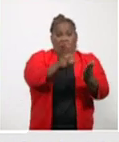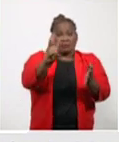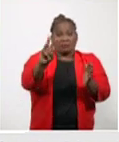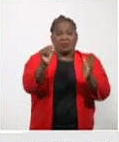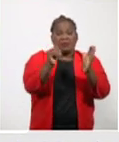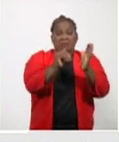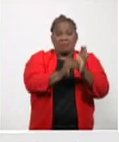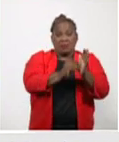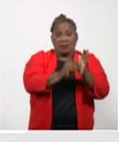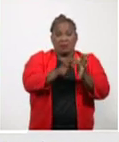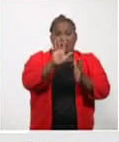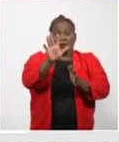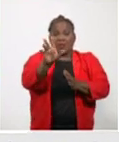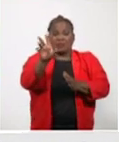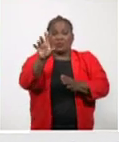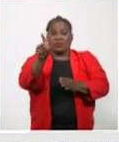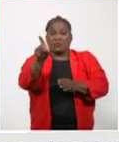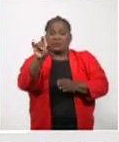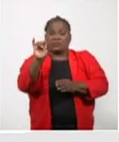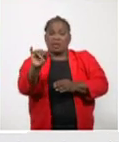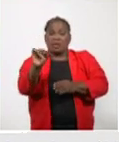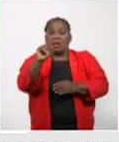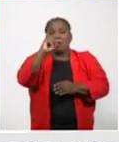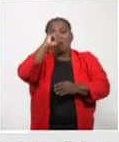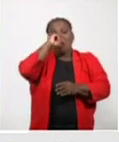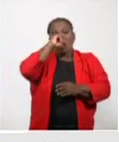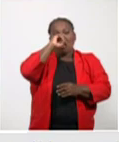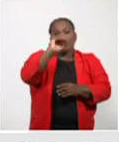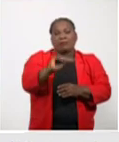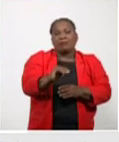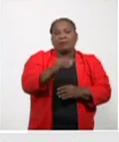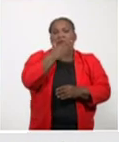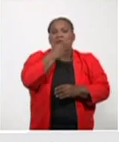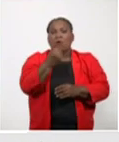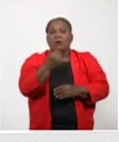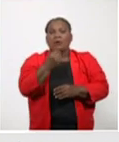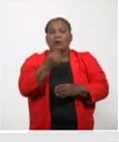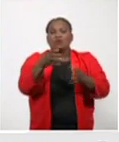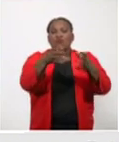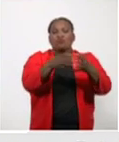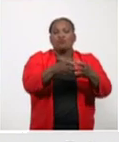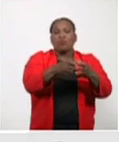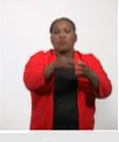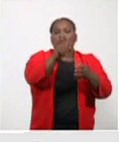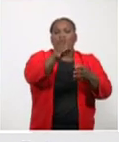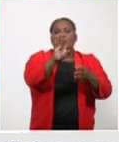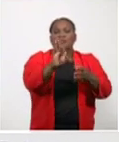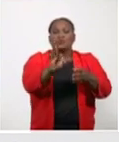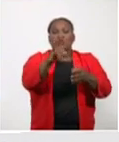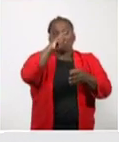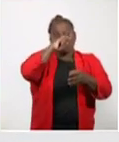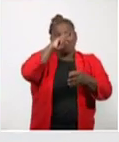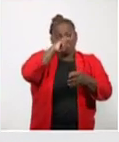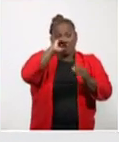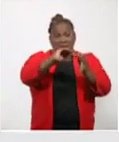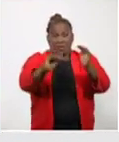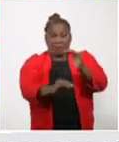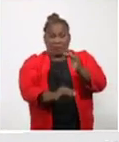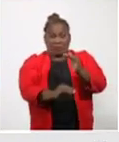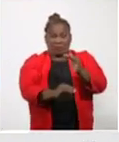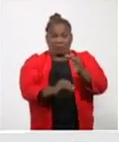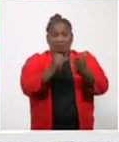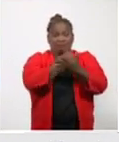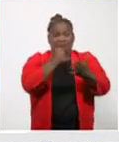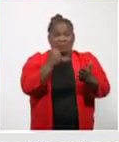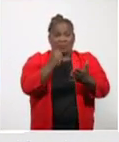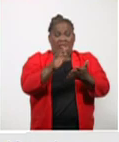3.516 niños jóvenes en el grupo de 18 y menos años de edad, diagnosticado en Cuba desde el mes de